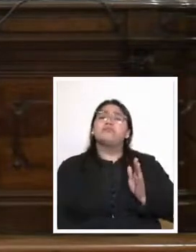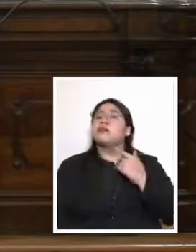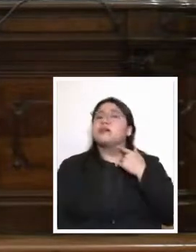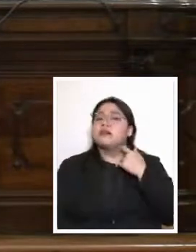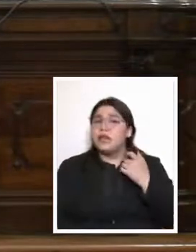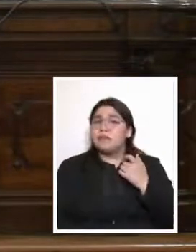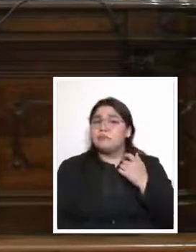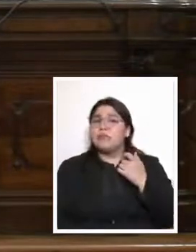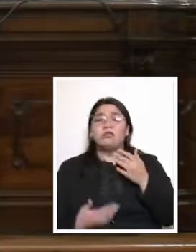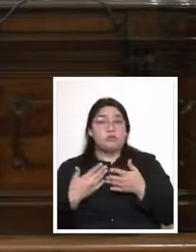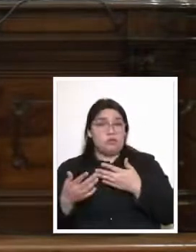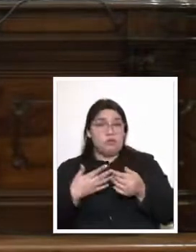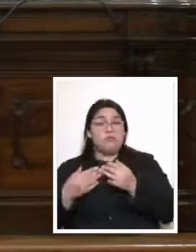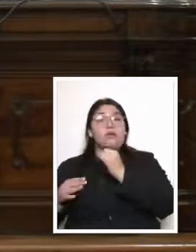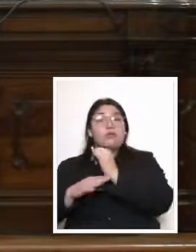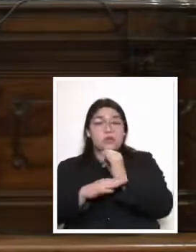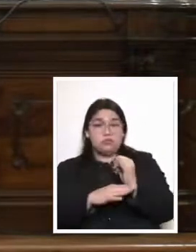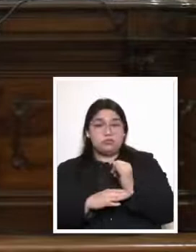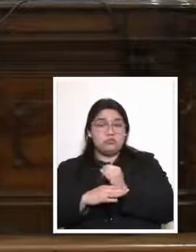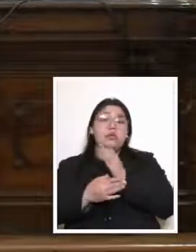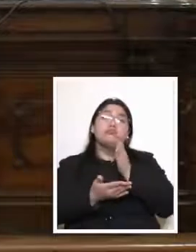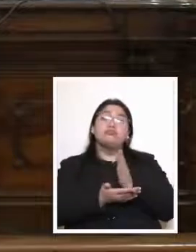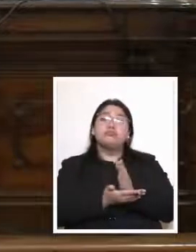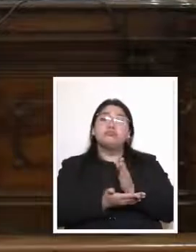las instituciones, en los colegios, en las aulas?